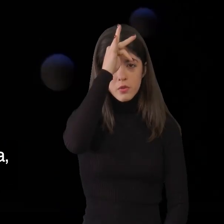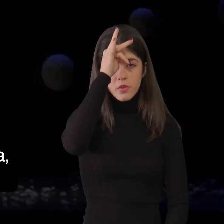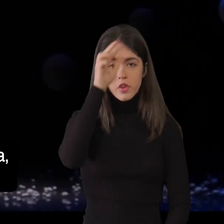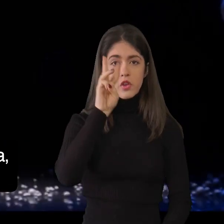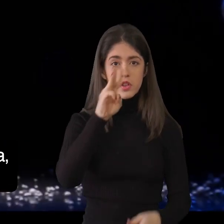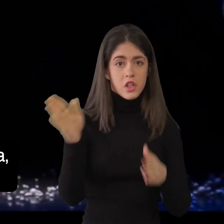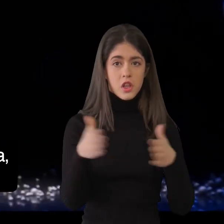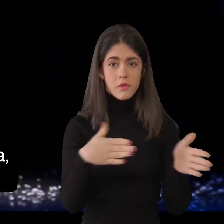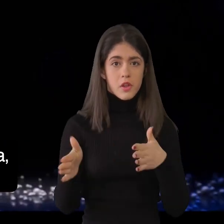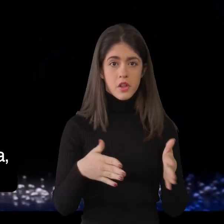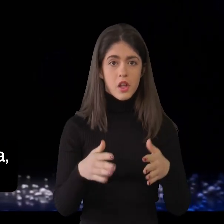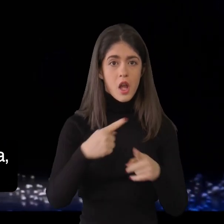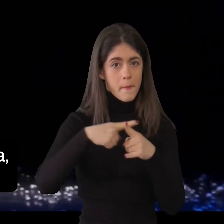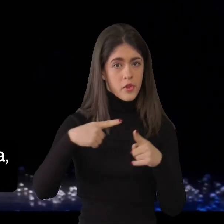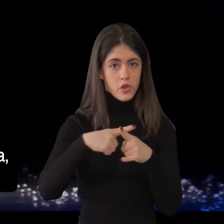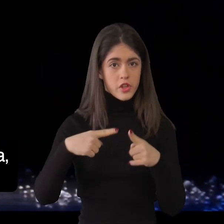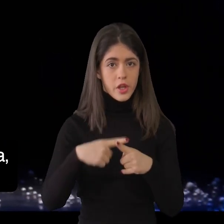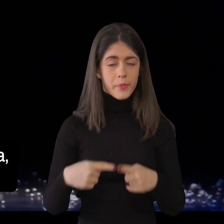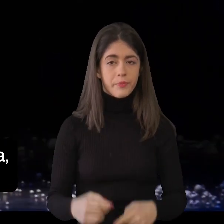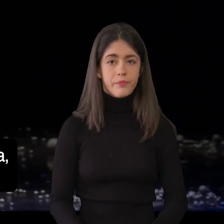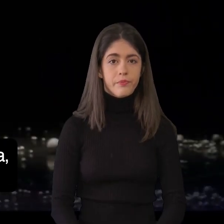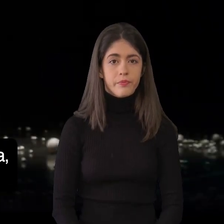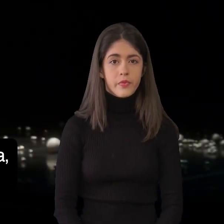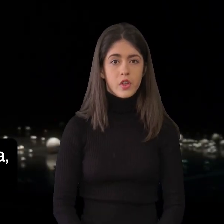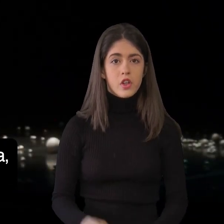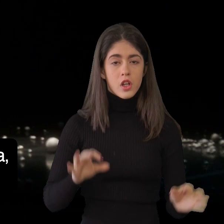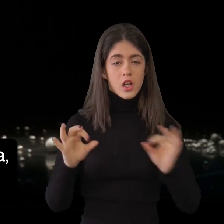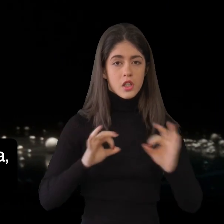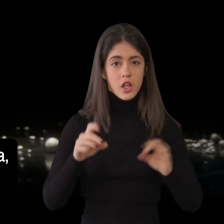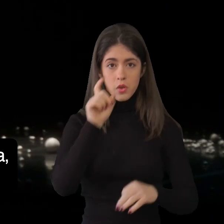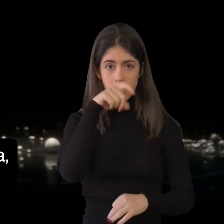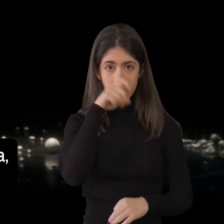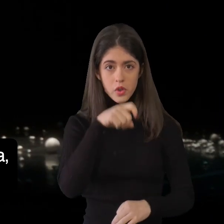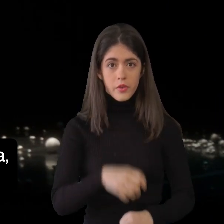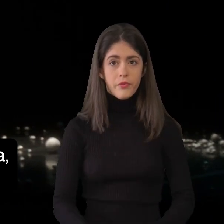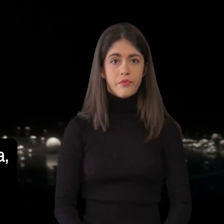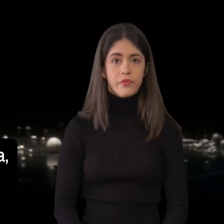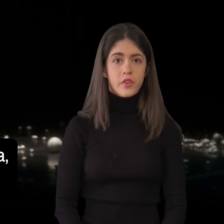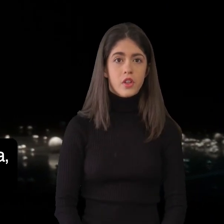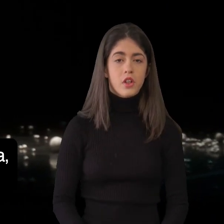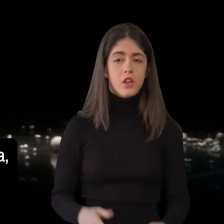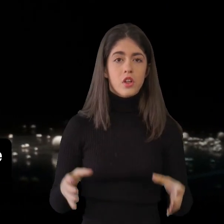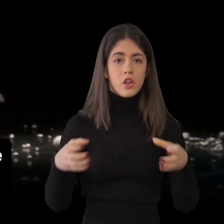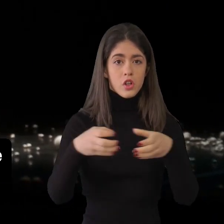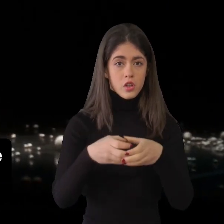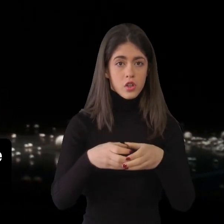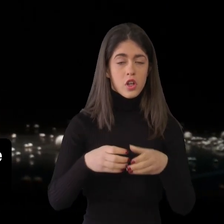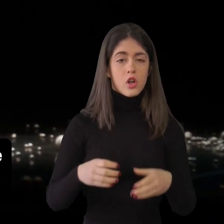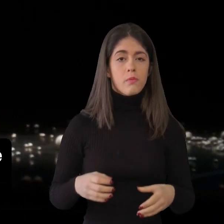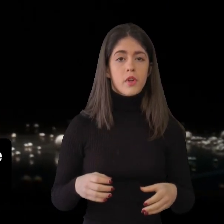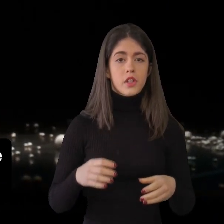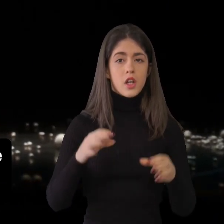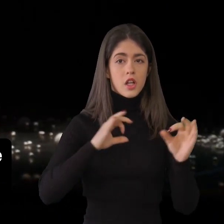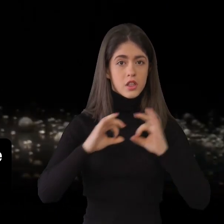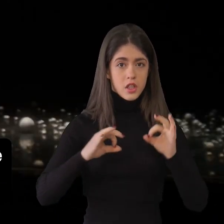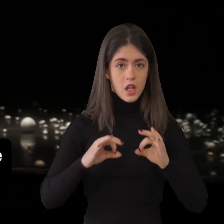El domingo 3 de marzo, al mediodía, en el Teatro Góngora, la compañía Teatro Plus ofrece su espectáculo Geometría del